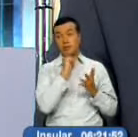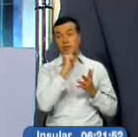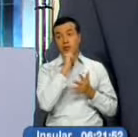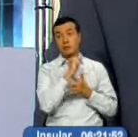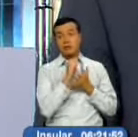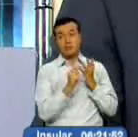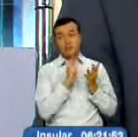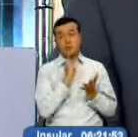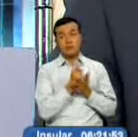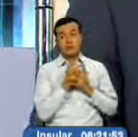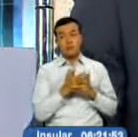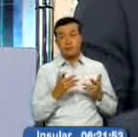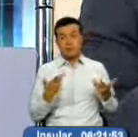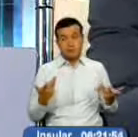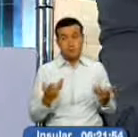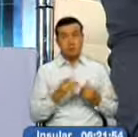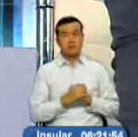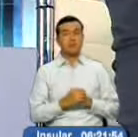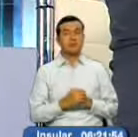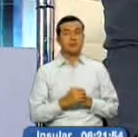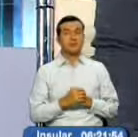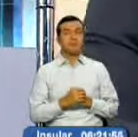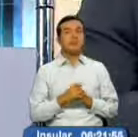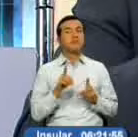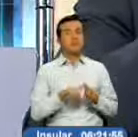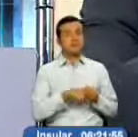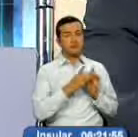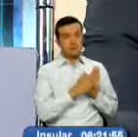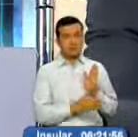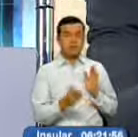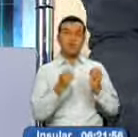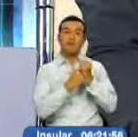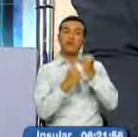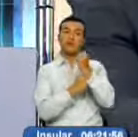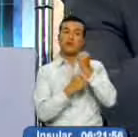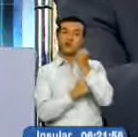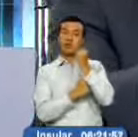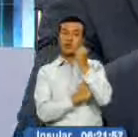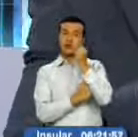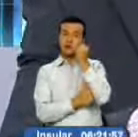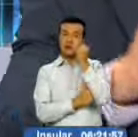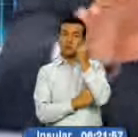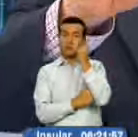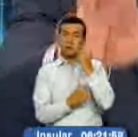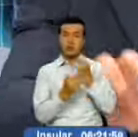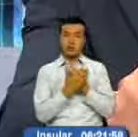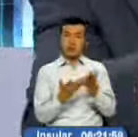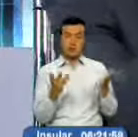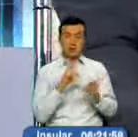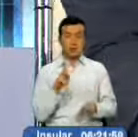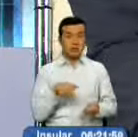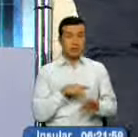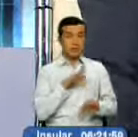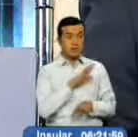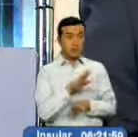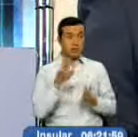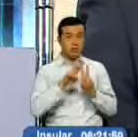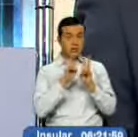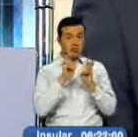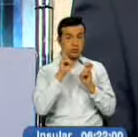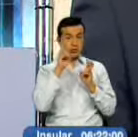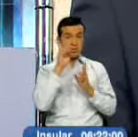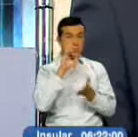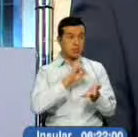y tendríamos que comenzar a fortalecer la presencia de talento humano especializado en ese rubro